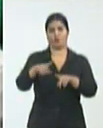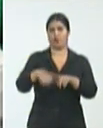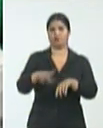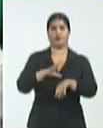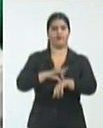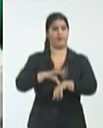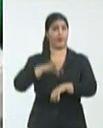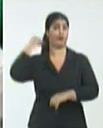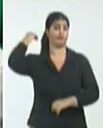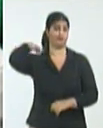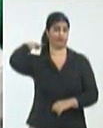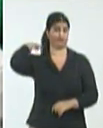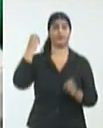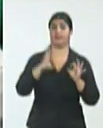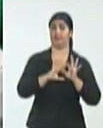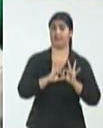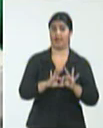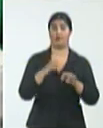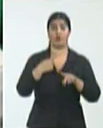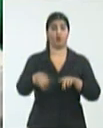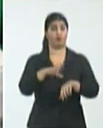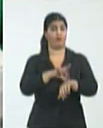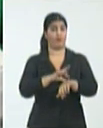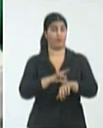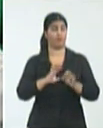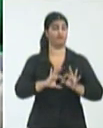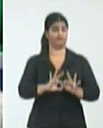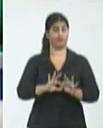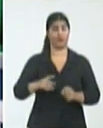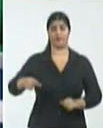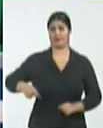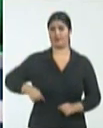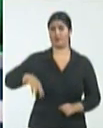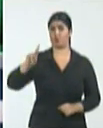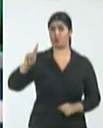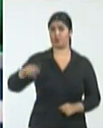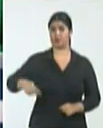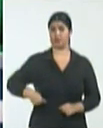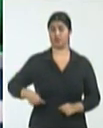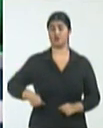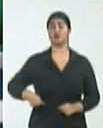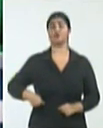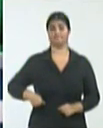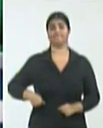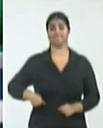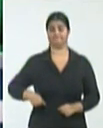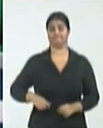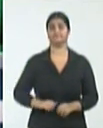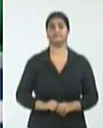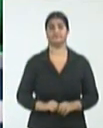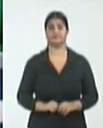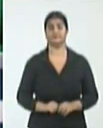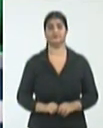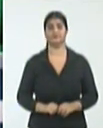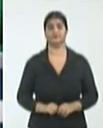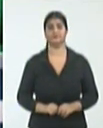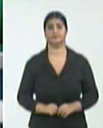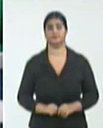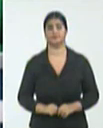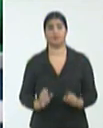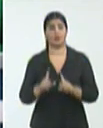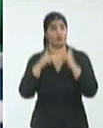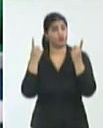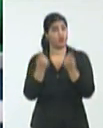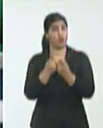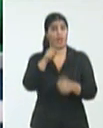renal crónica, que ustedes saben que tienen de muy mal pronóstico cuando la COVID afecta a